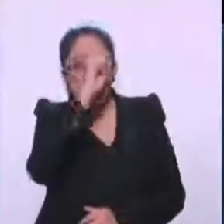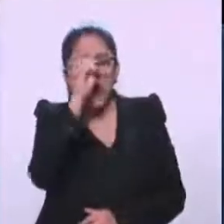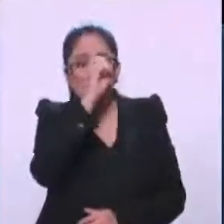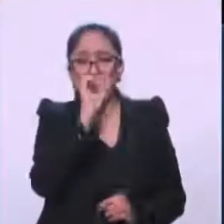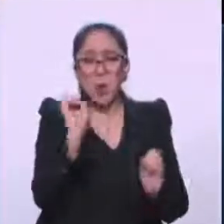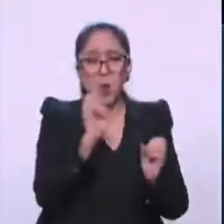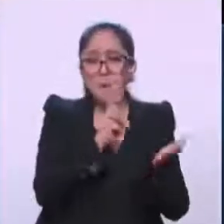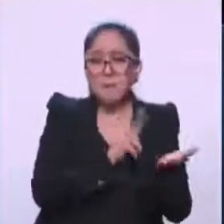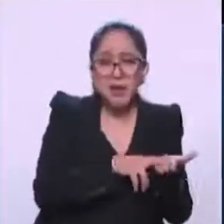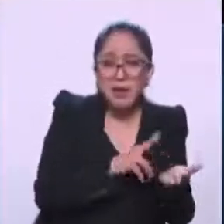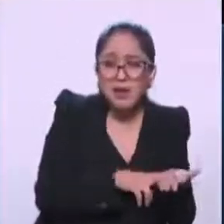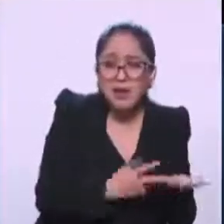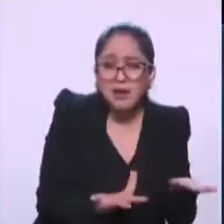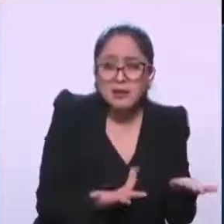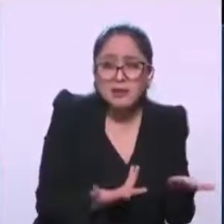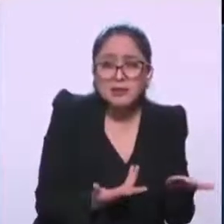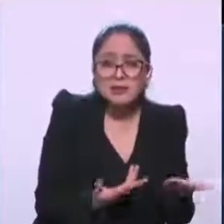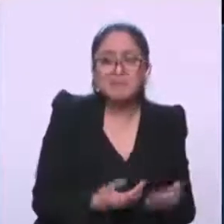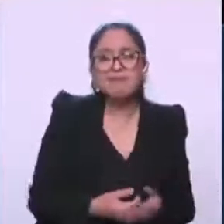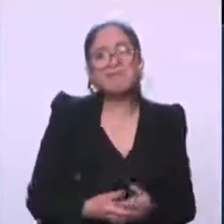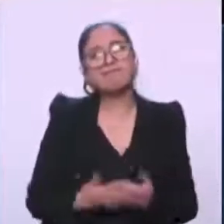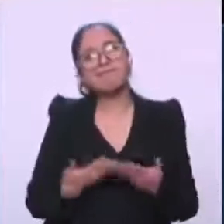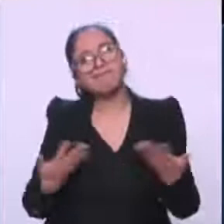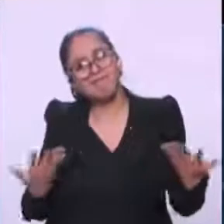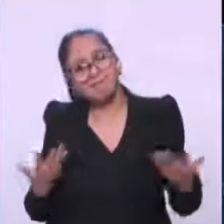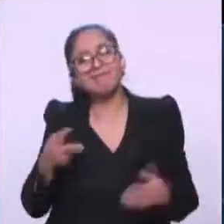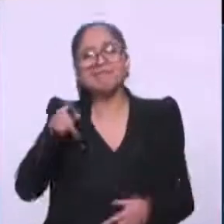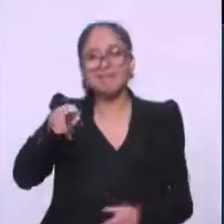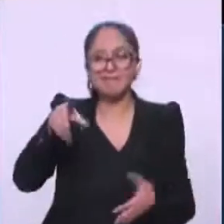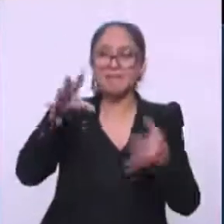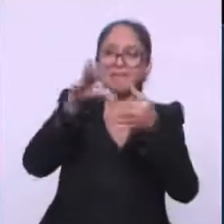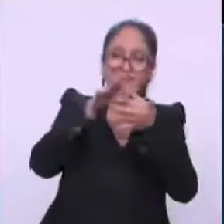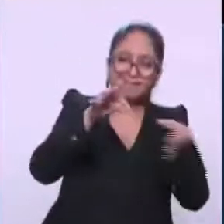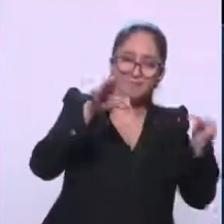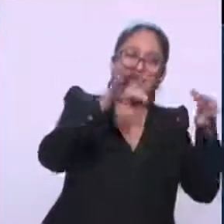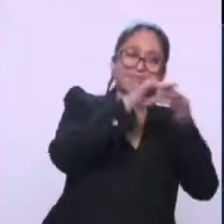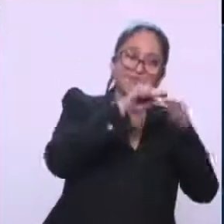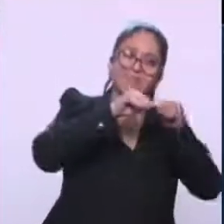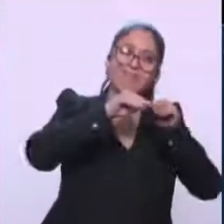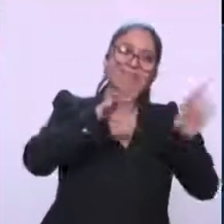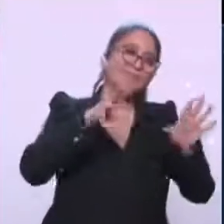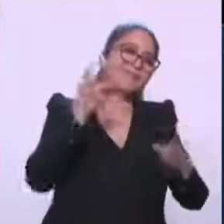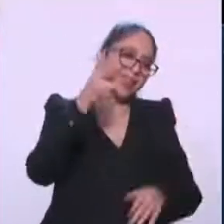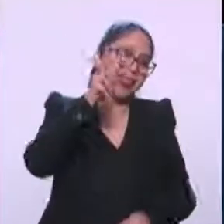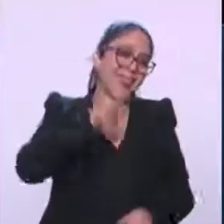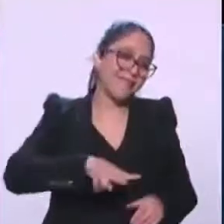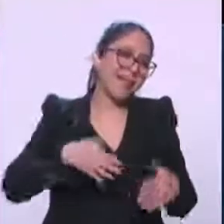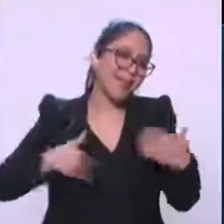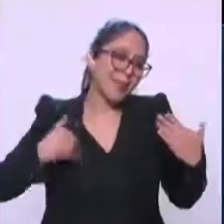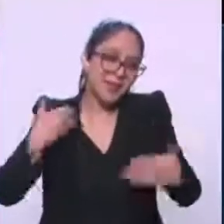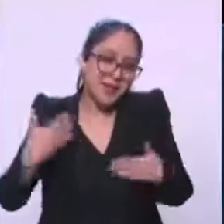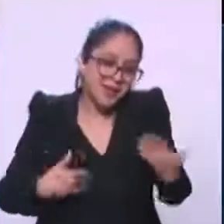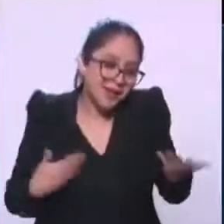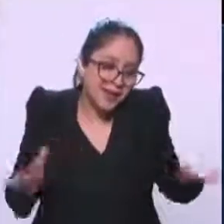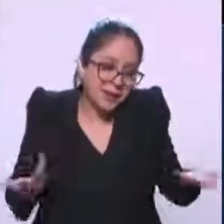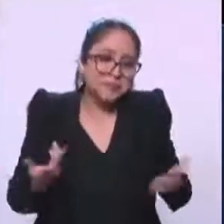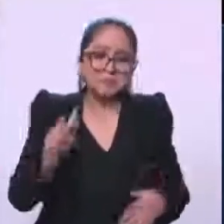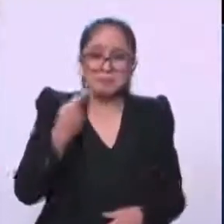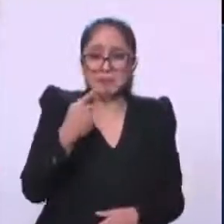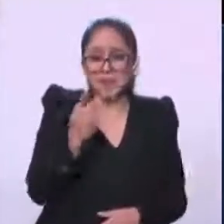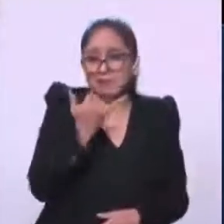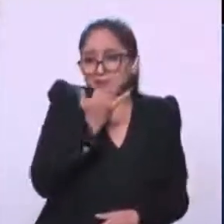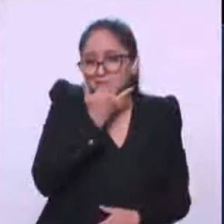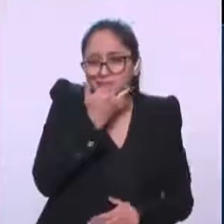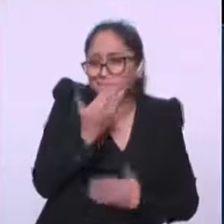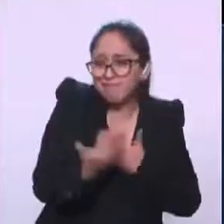muy... Está divertido, interesante para los medios, pero perdón, bueno. No